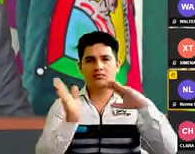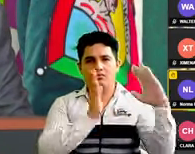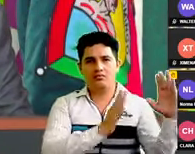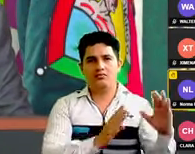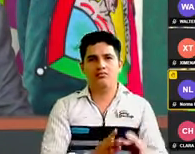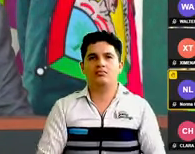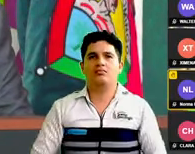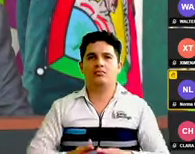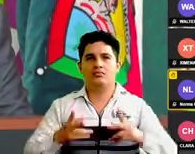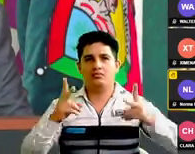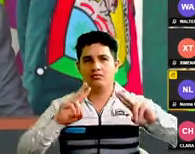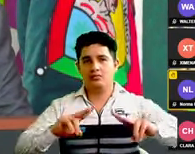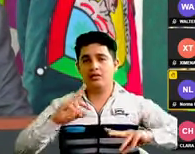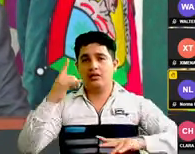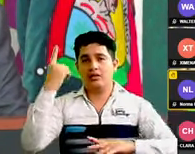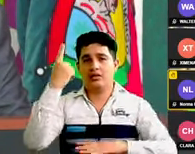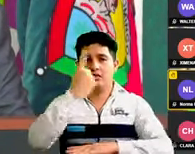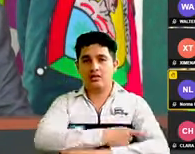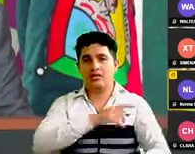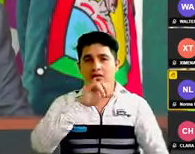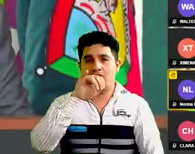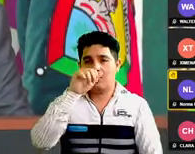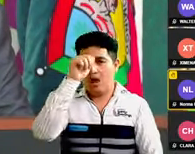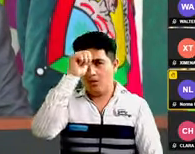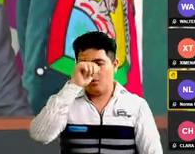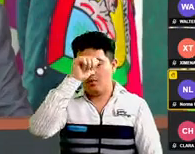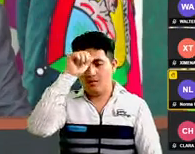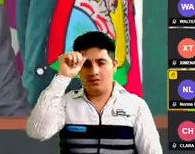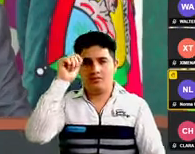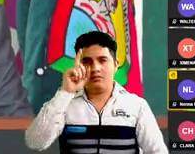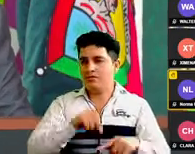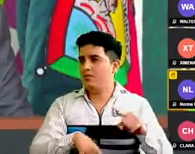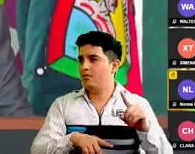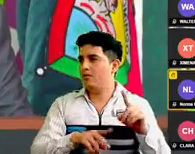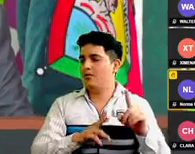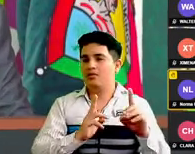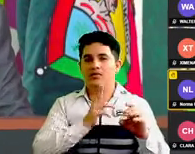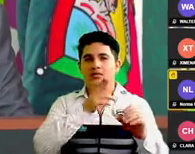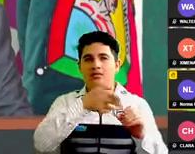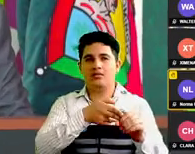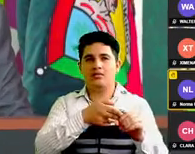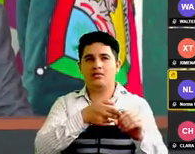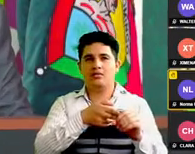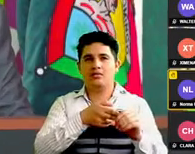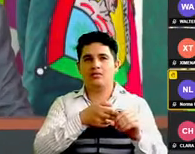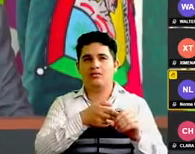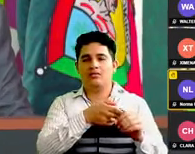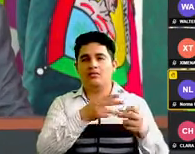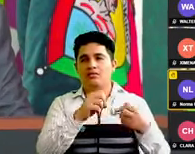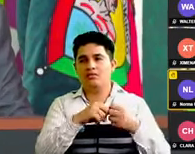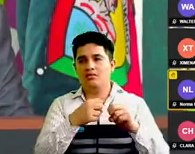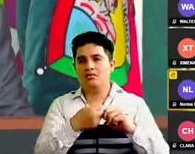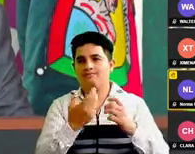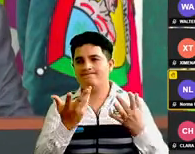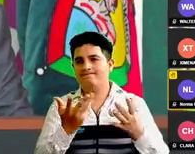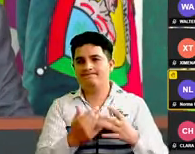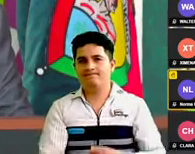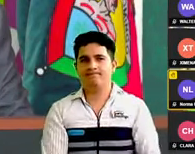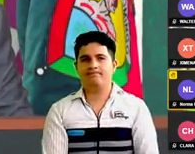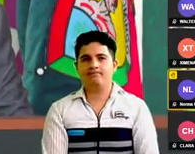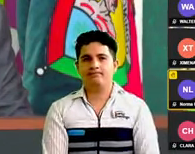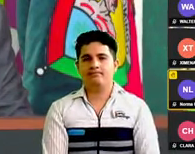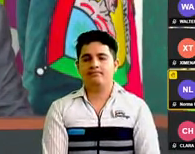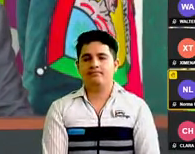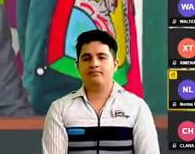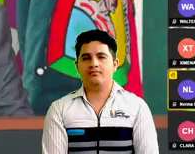el día domingo no pude asistir, estuve en otras ocupaciones y no me